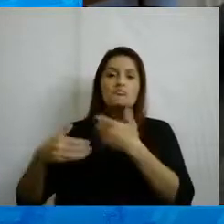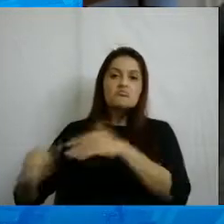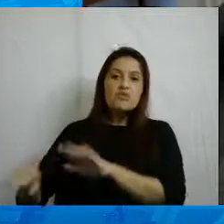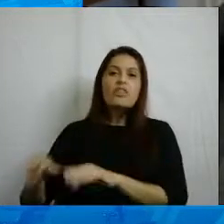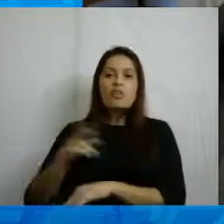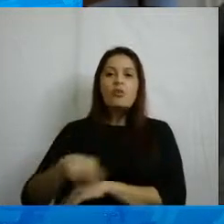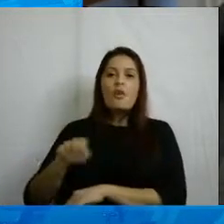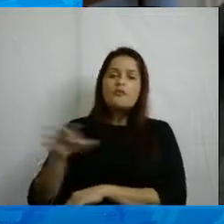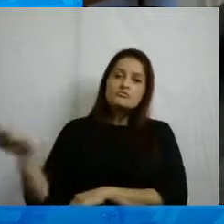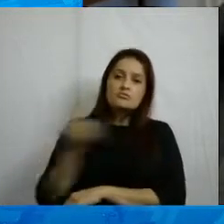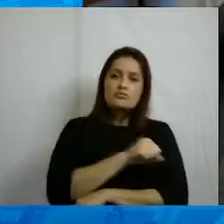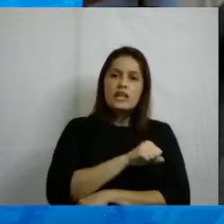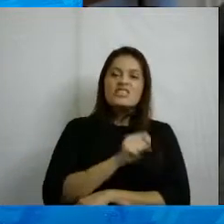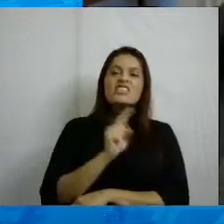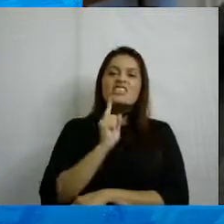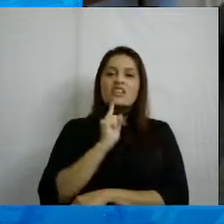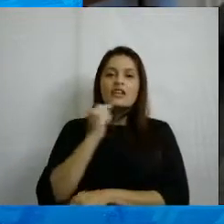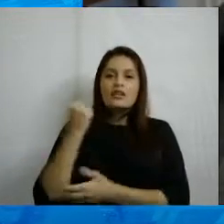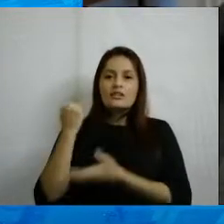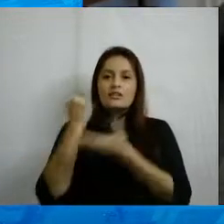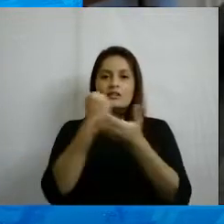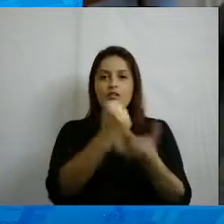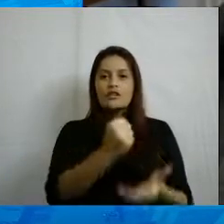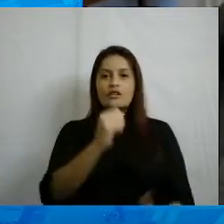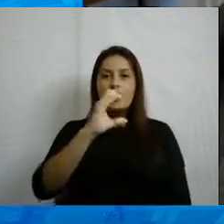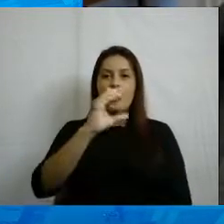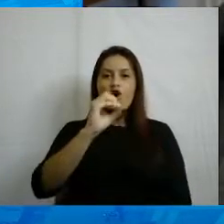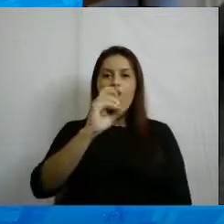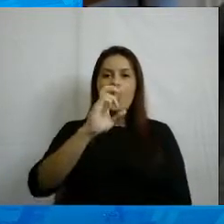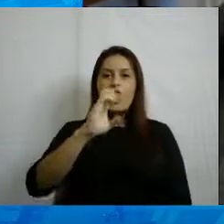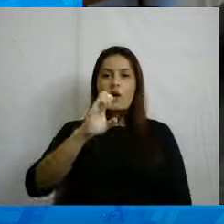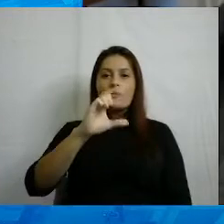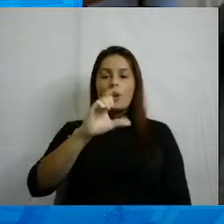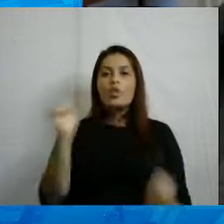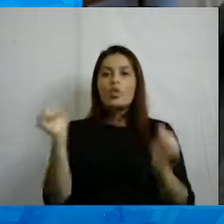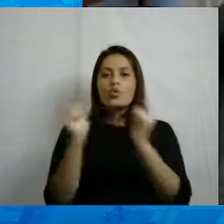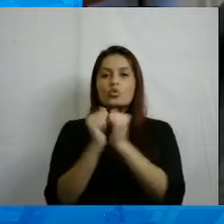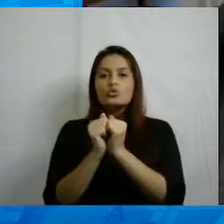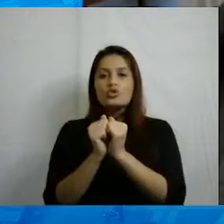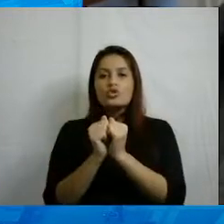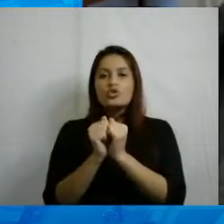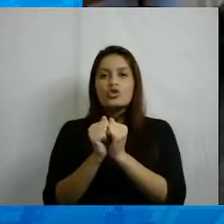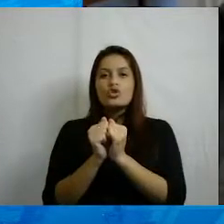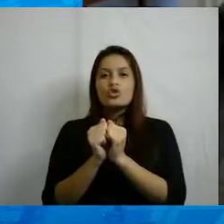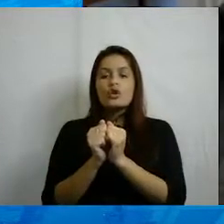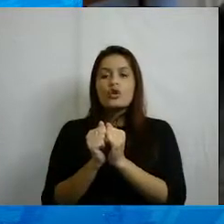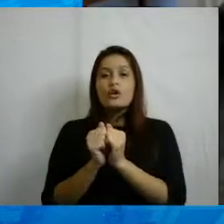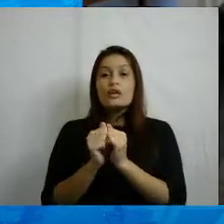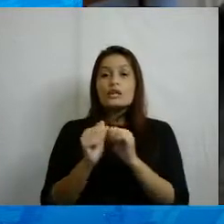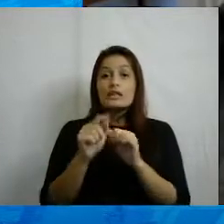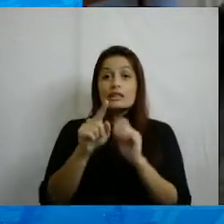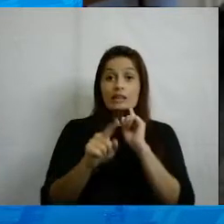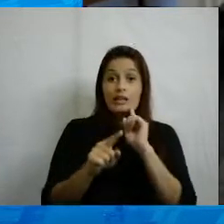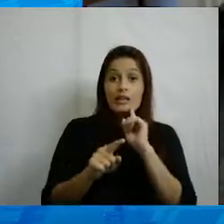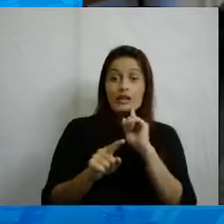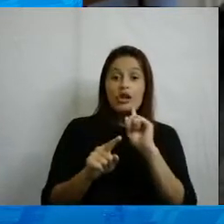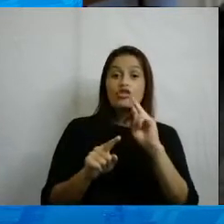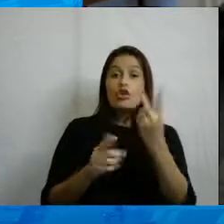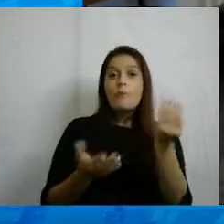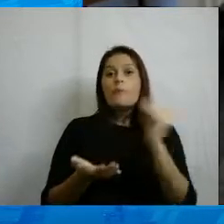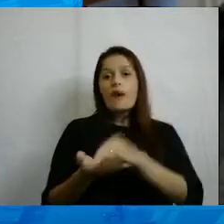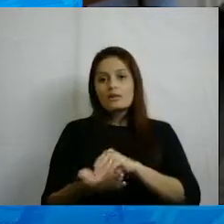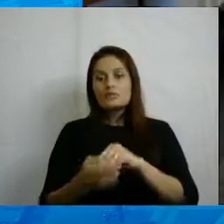retomamos y que está financiado por COPEC junto con la corporación. Entonces, además de estos puntos, habrían dos más con los que la